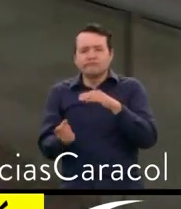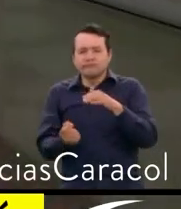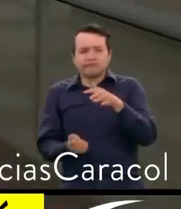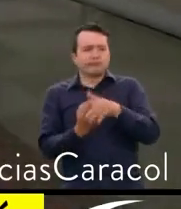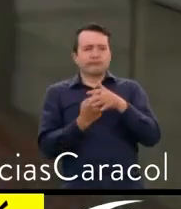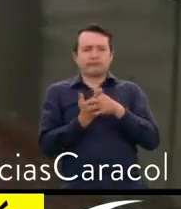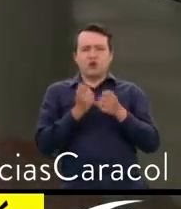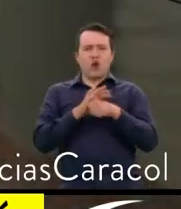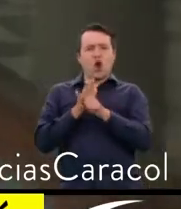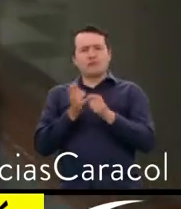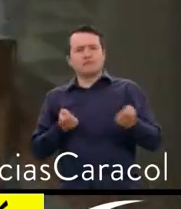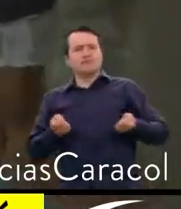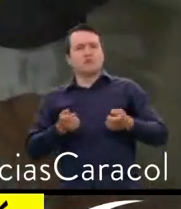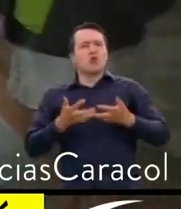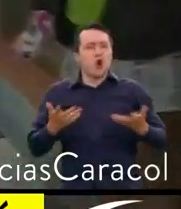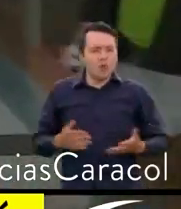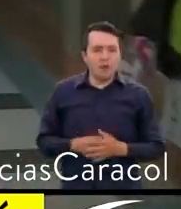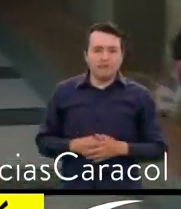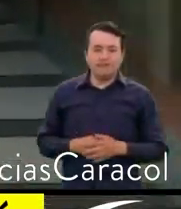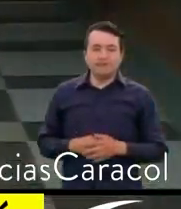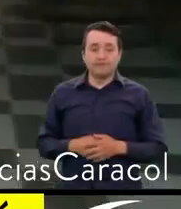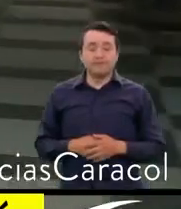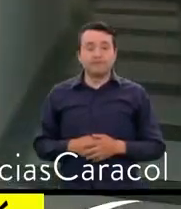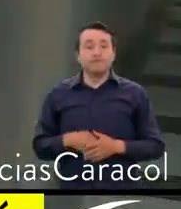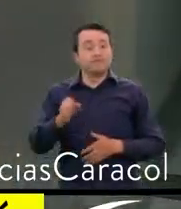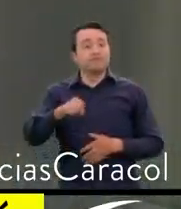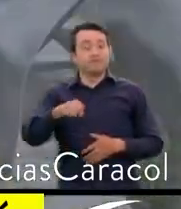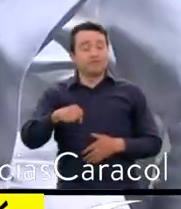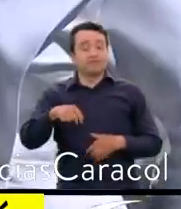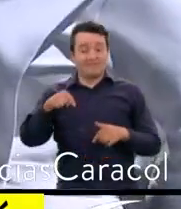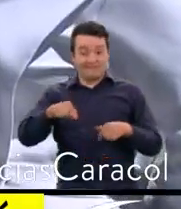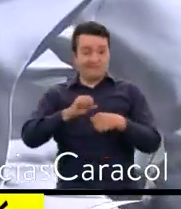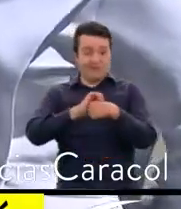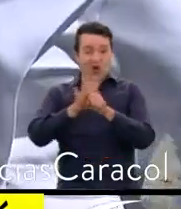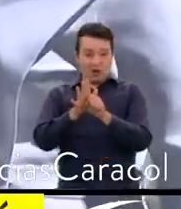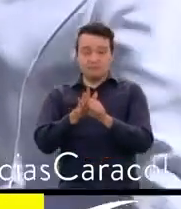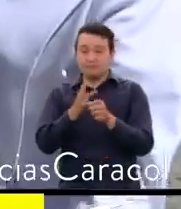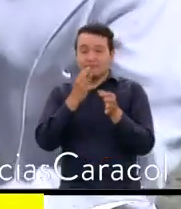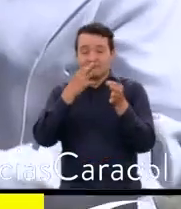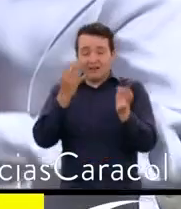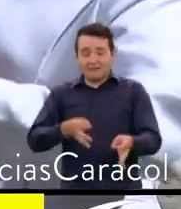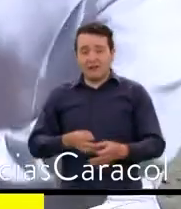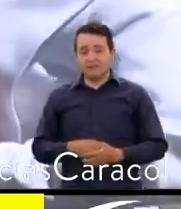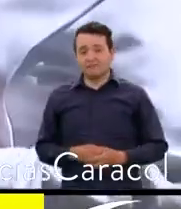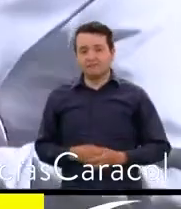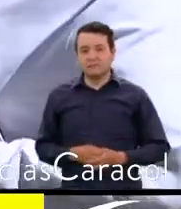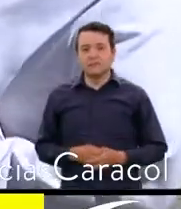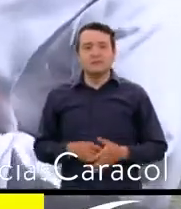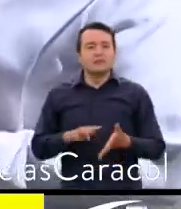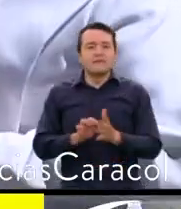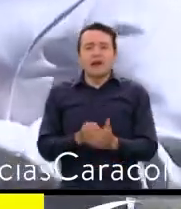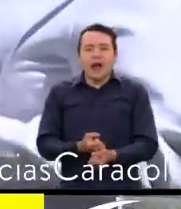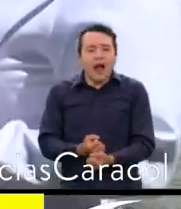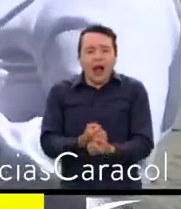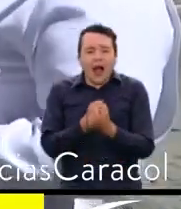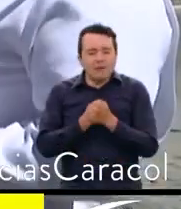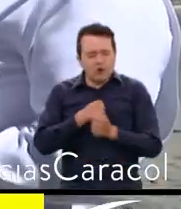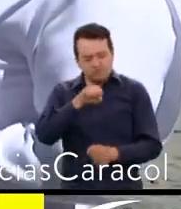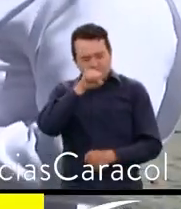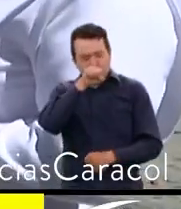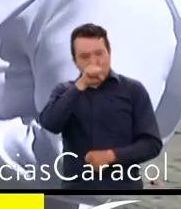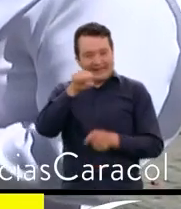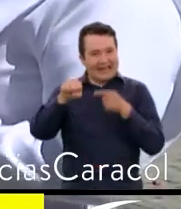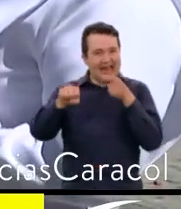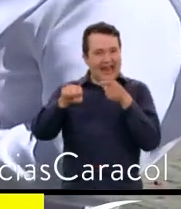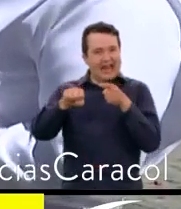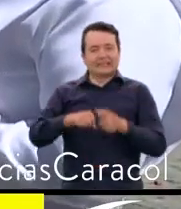esta pandemia a carlos lo decía muy clarito es vivir el amor para nuestra